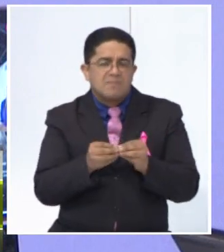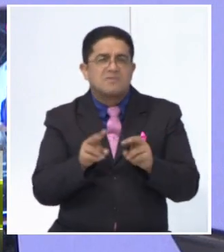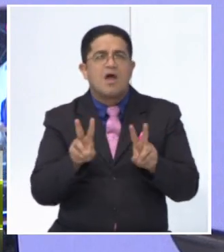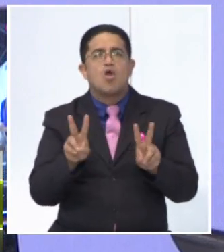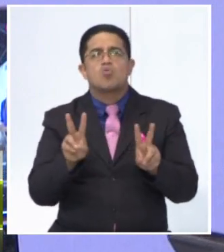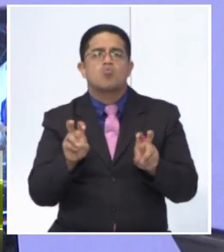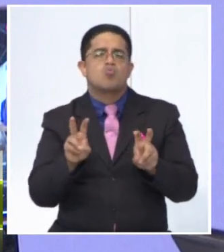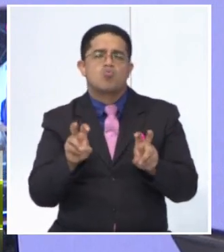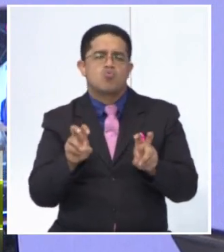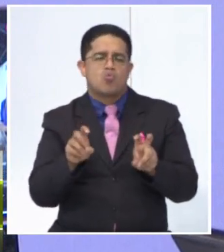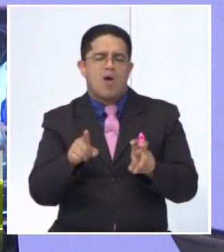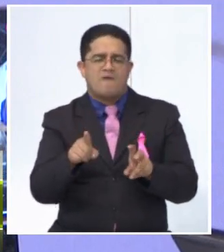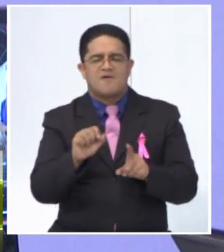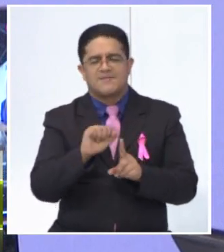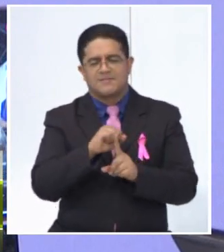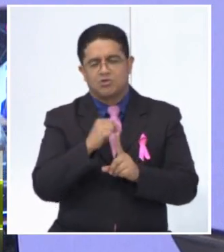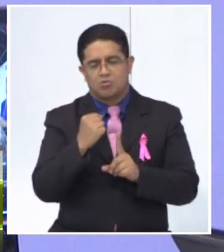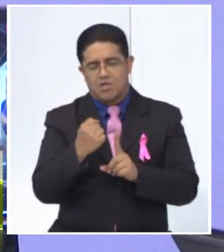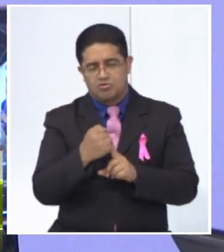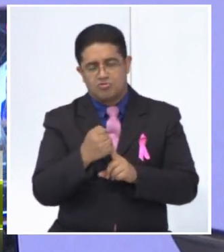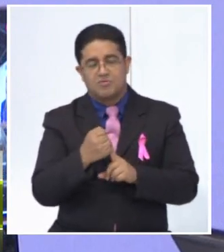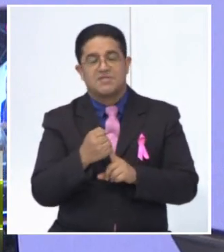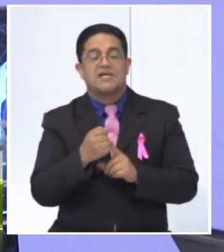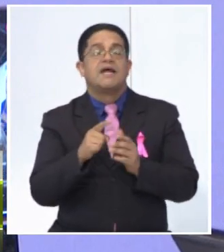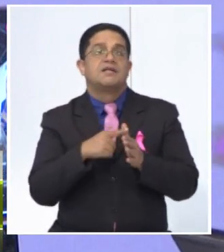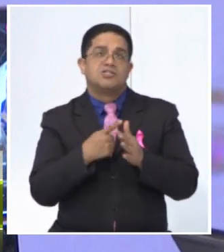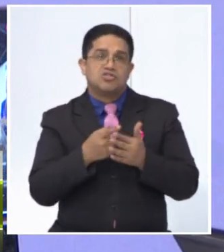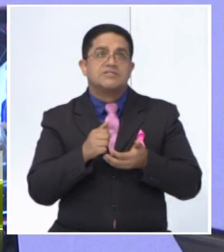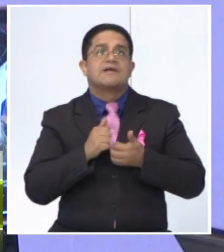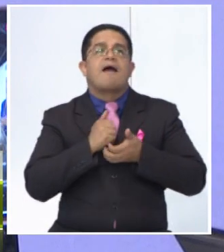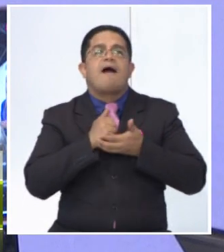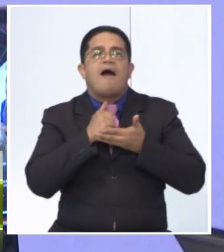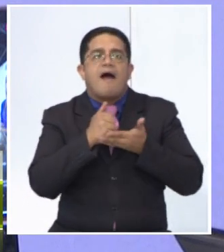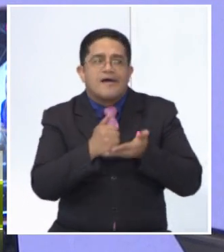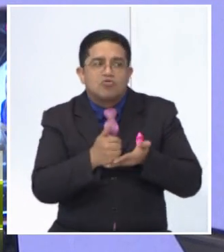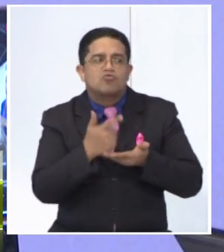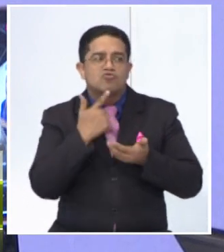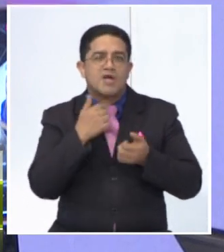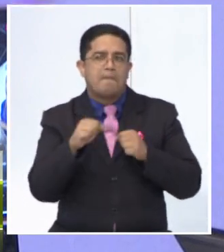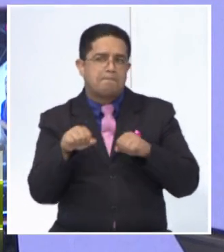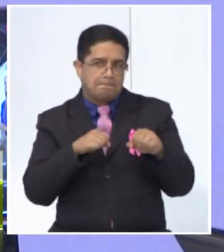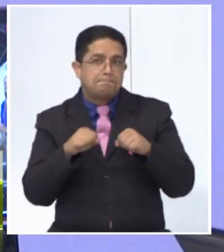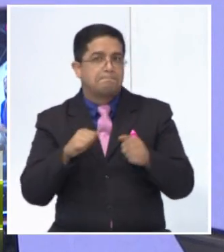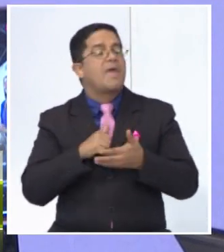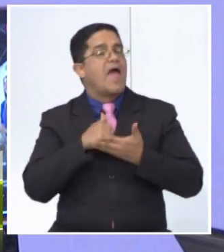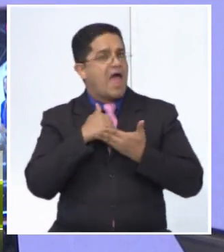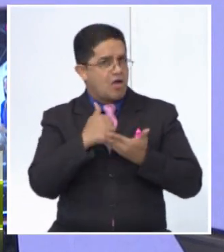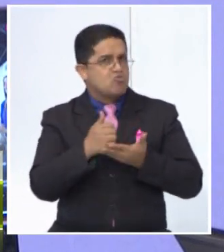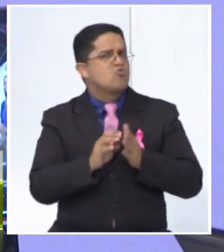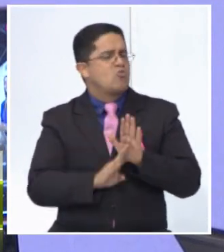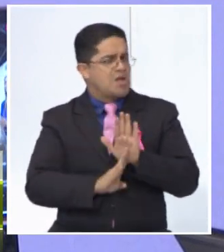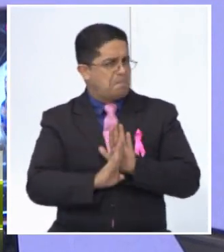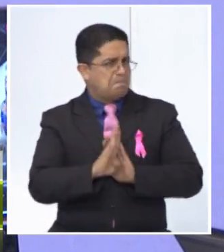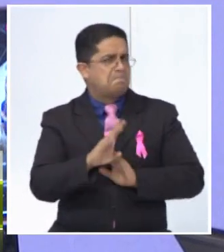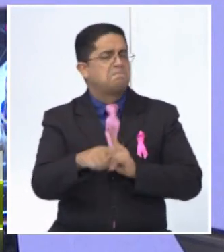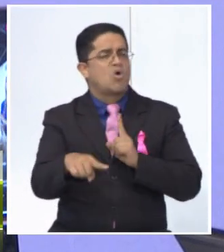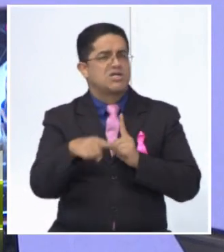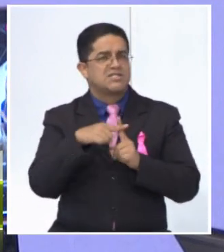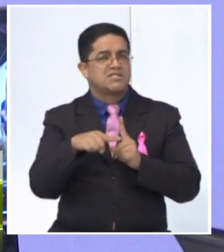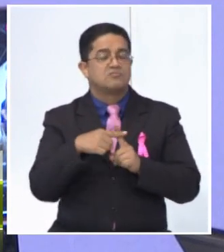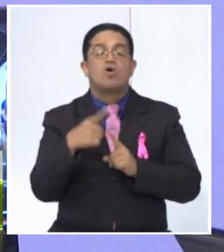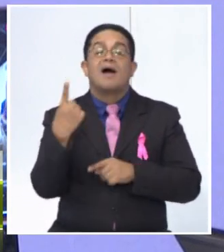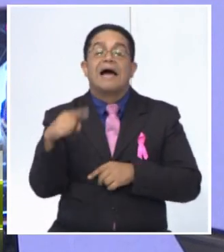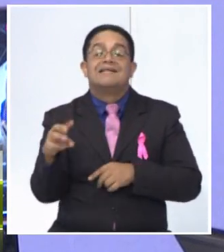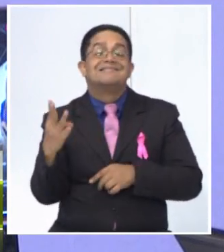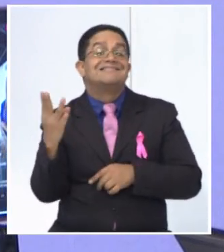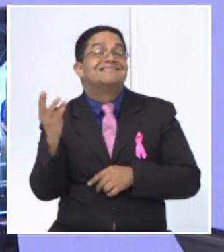esta nueva enfermedad. Entonces empiezan a contribuir de forma más activa en su proceso de recuperación. Hay un